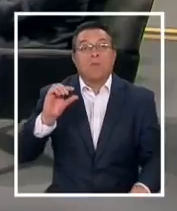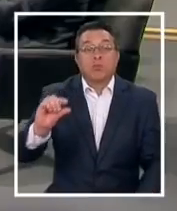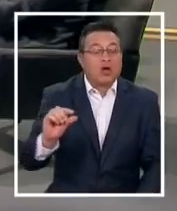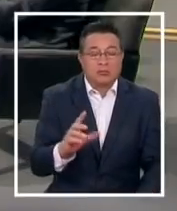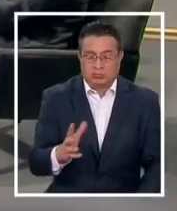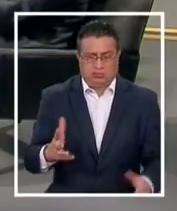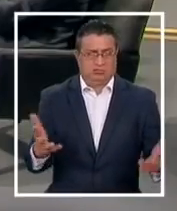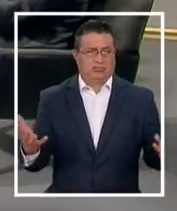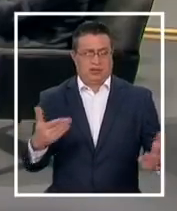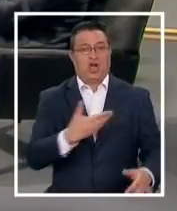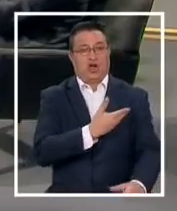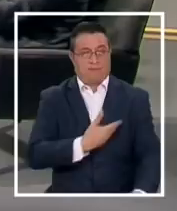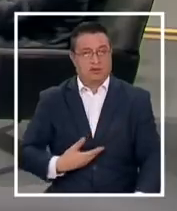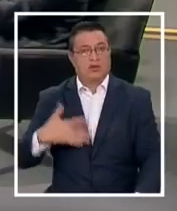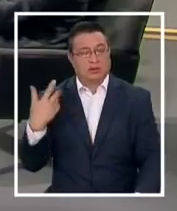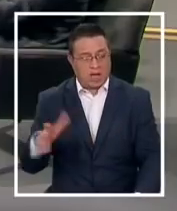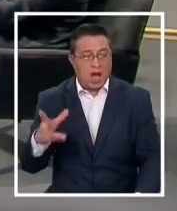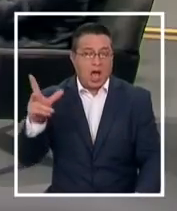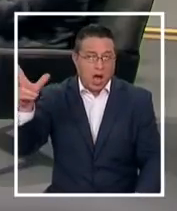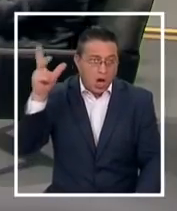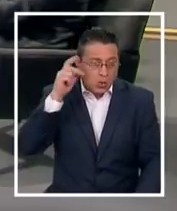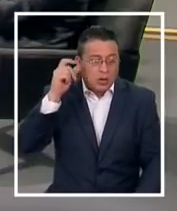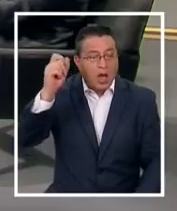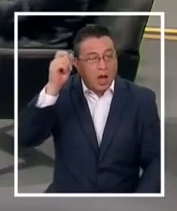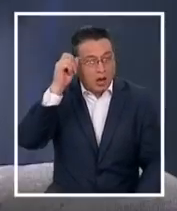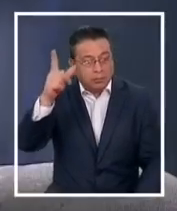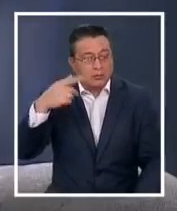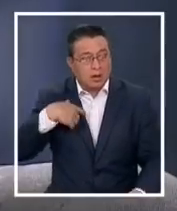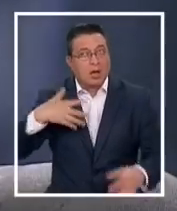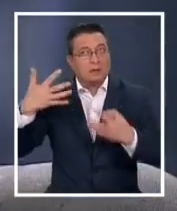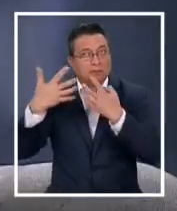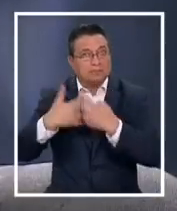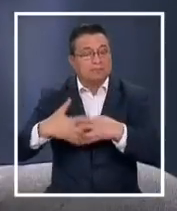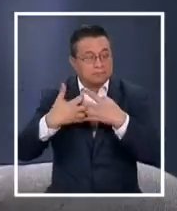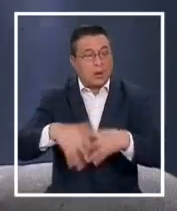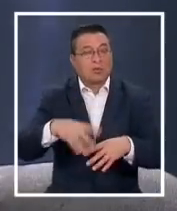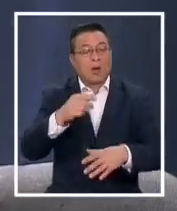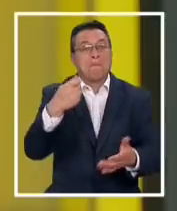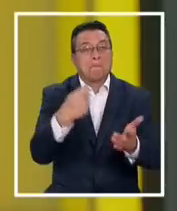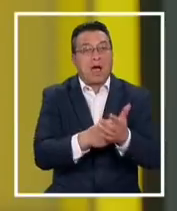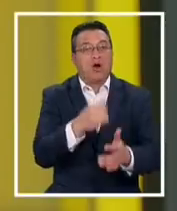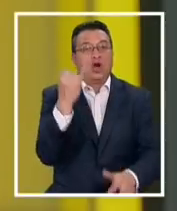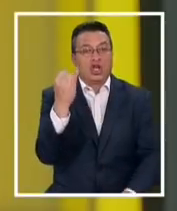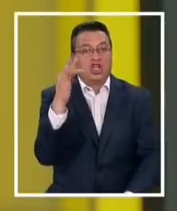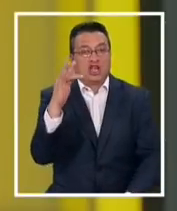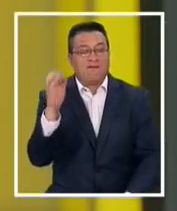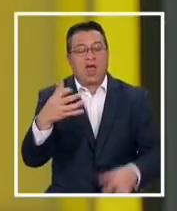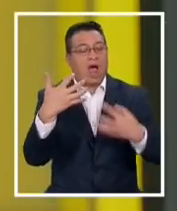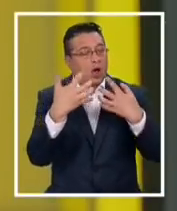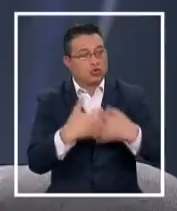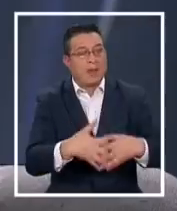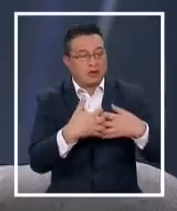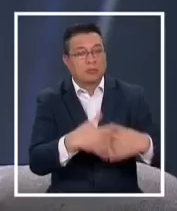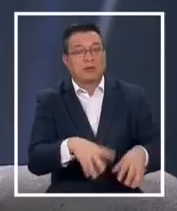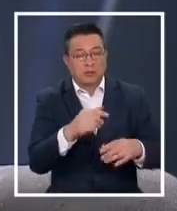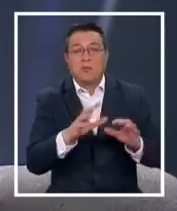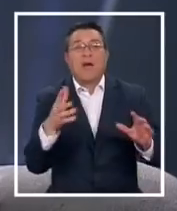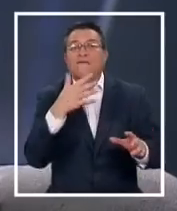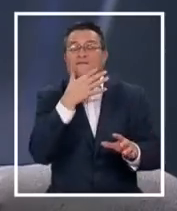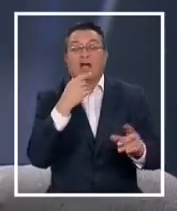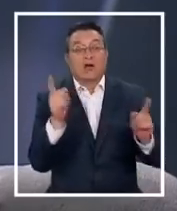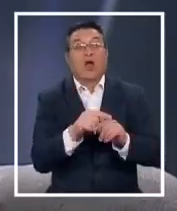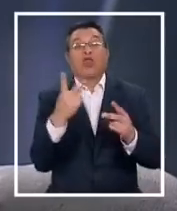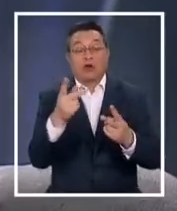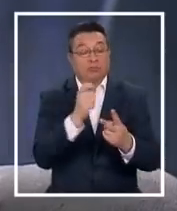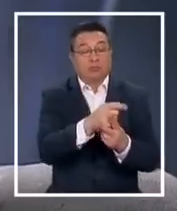creo que el gobierno ha escuchado y ha aprendido, ha automatizado los pagos del IFE, ha... simplificado la estructura de pagos. Ahora hay dos